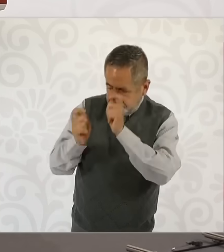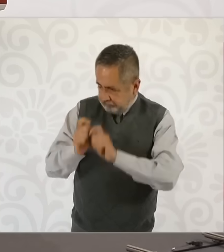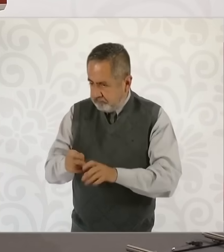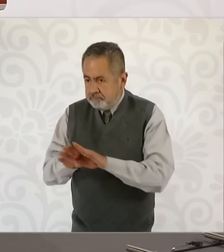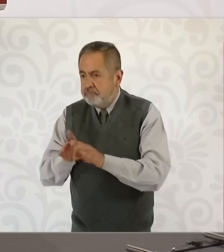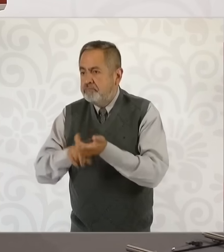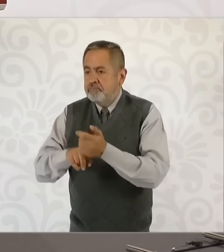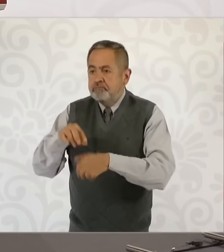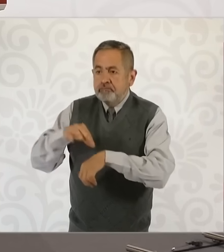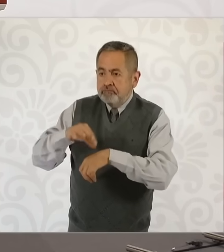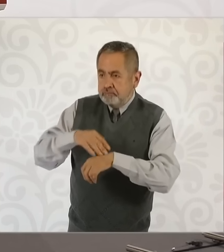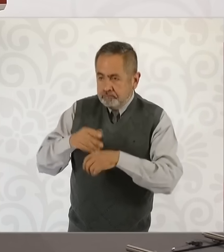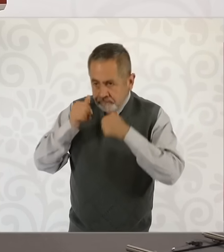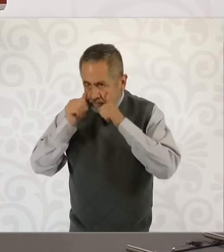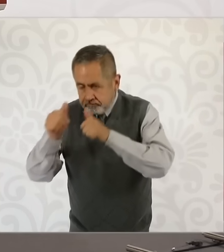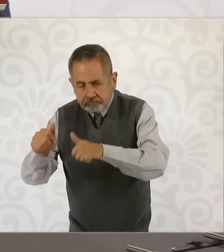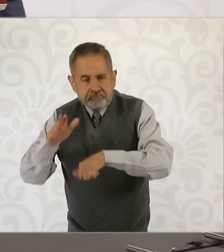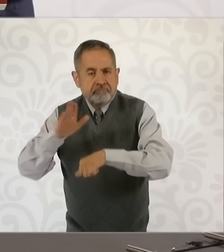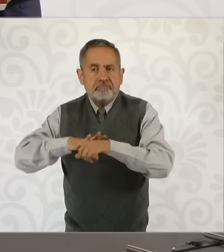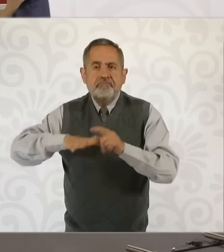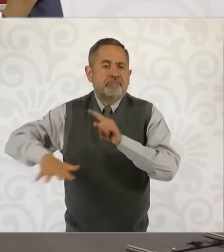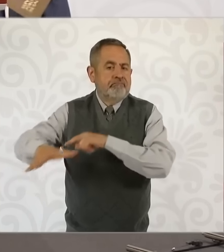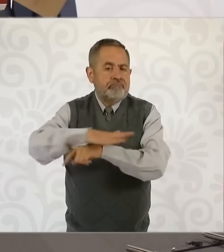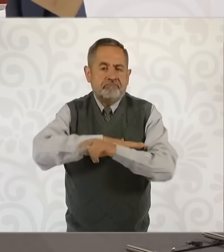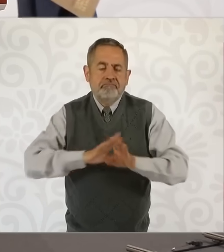la comunidad. Muchas gracias, presidenta.